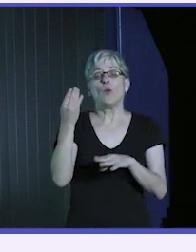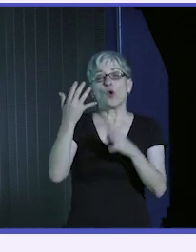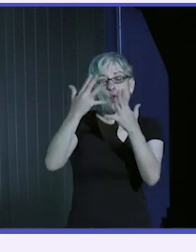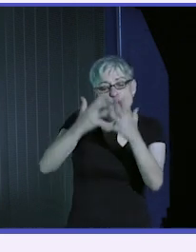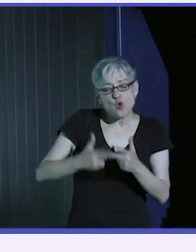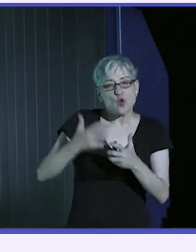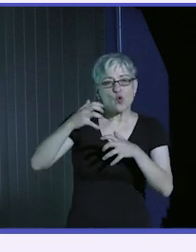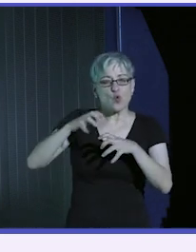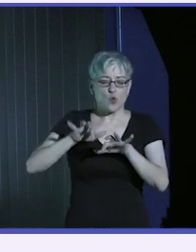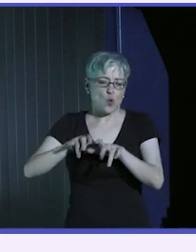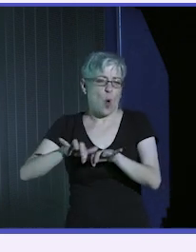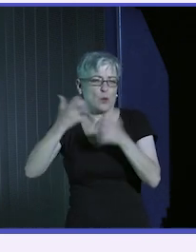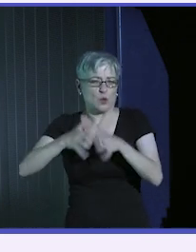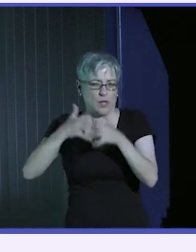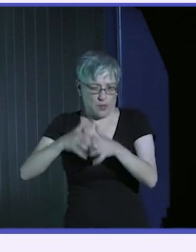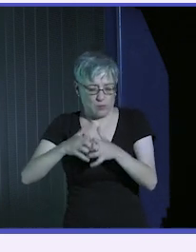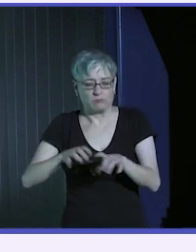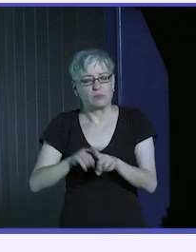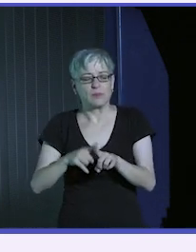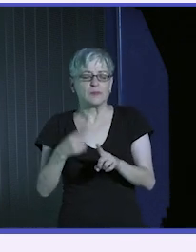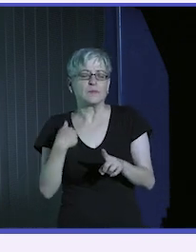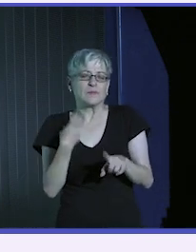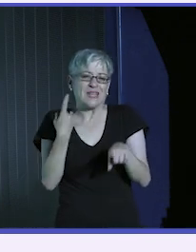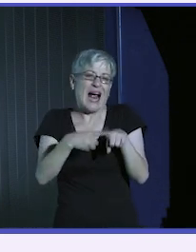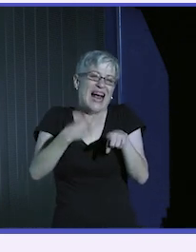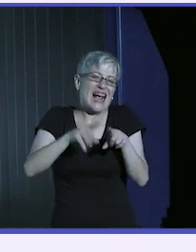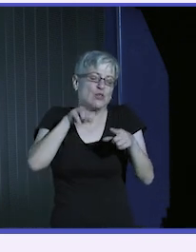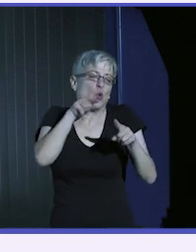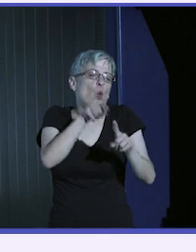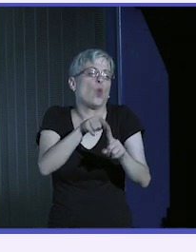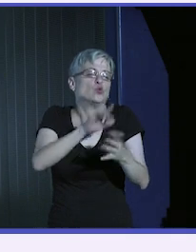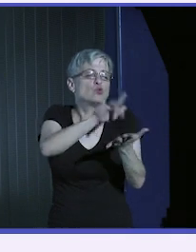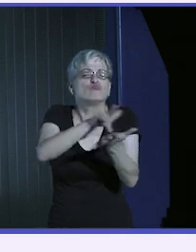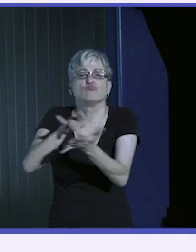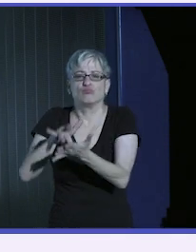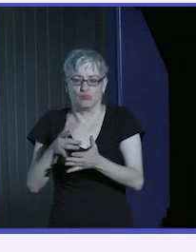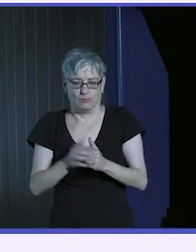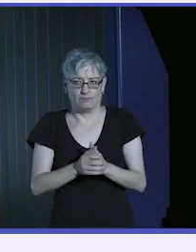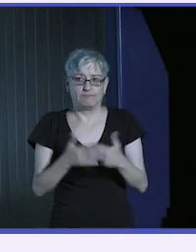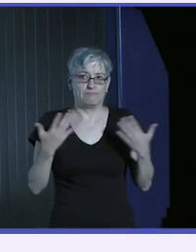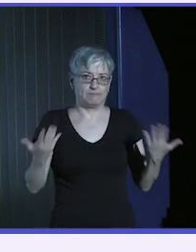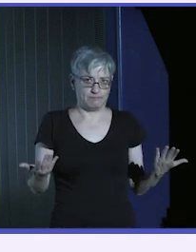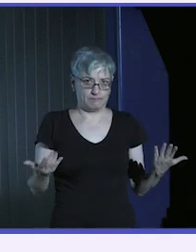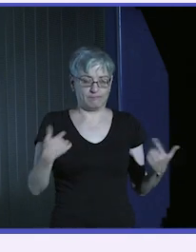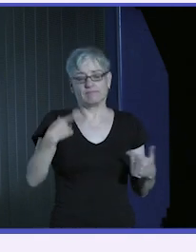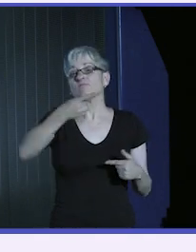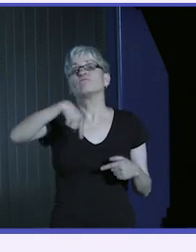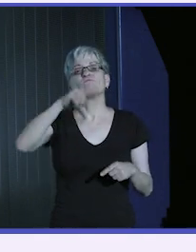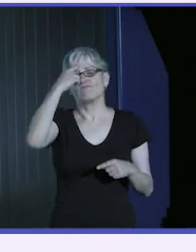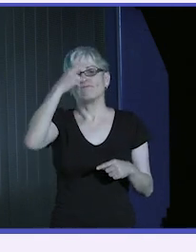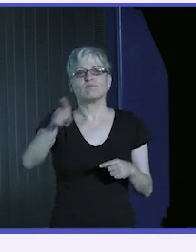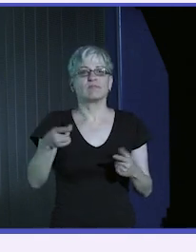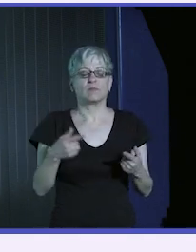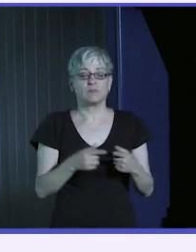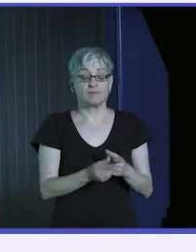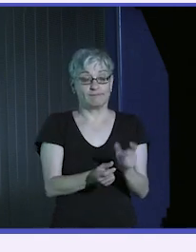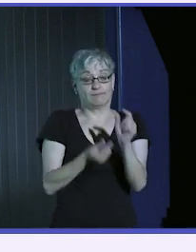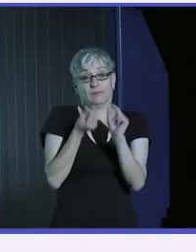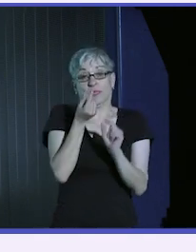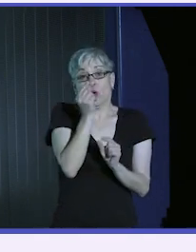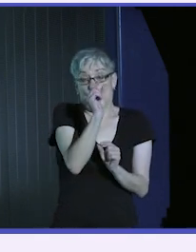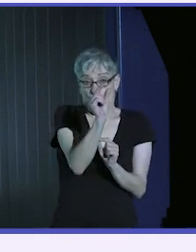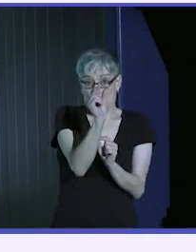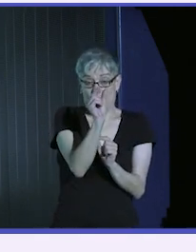ya hablaremos sobre casos de uso y el ecosistema que tenemos por ahora. Entonces, todo el mundo sabe que la unidad de